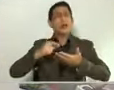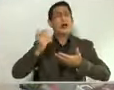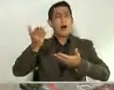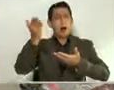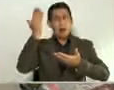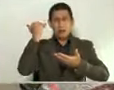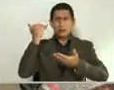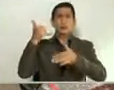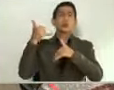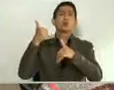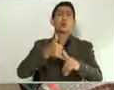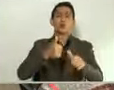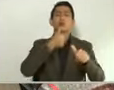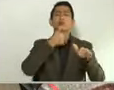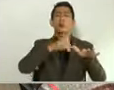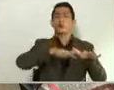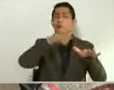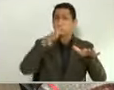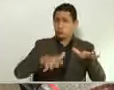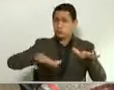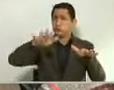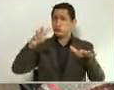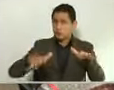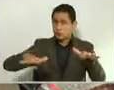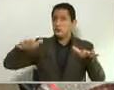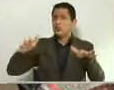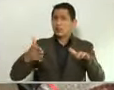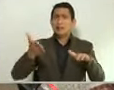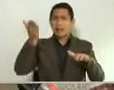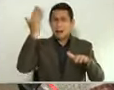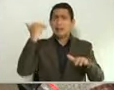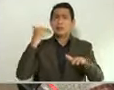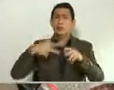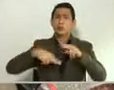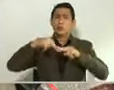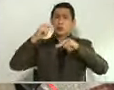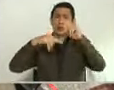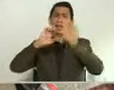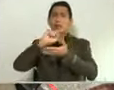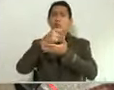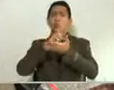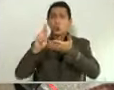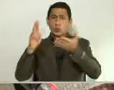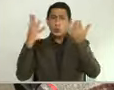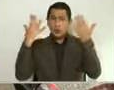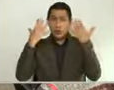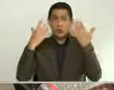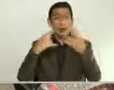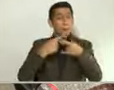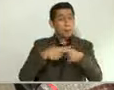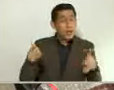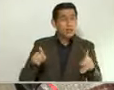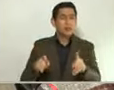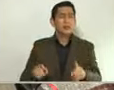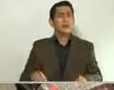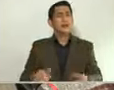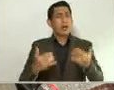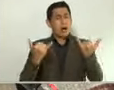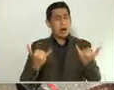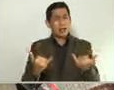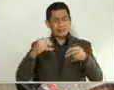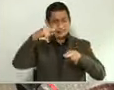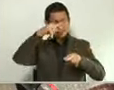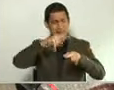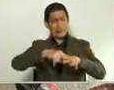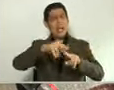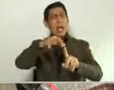inclusive con parálisis cerebral, porque ya pusimos sillas anfibias para que se puedan meter en el agua. Les hago un llamado a las personas que tengan a